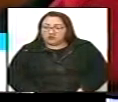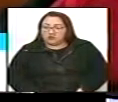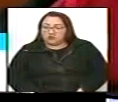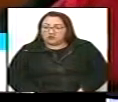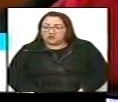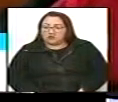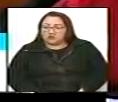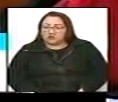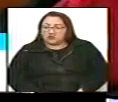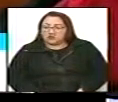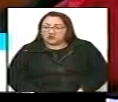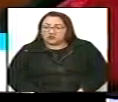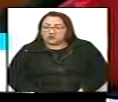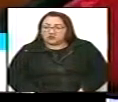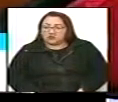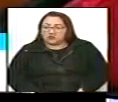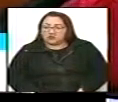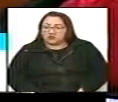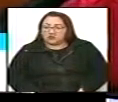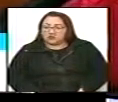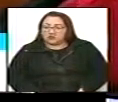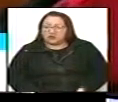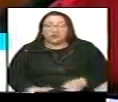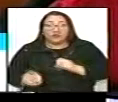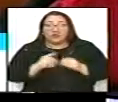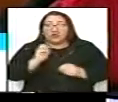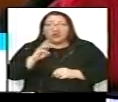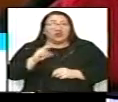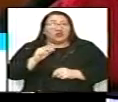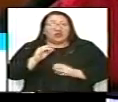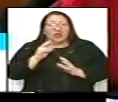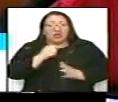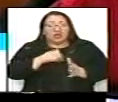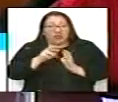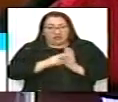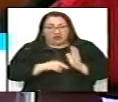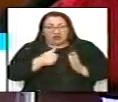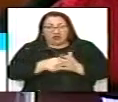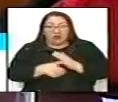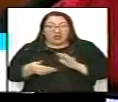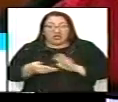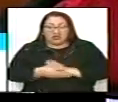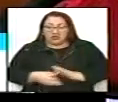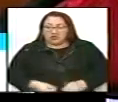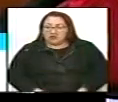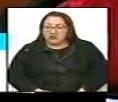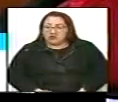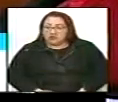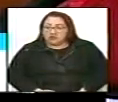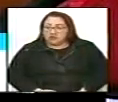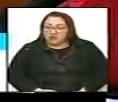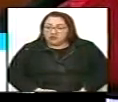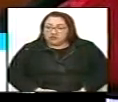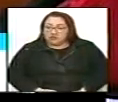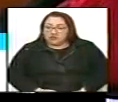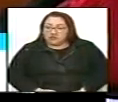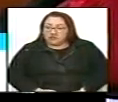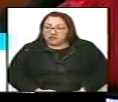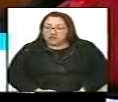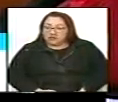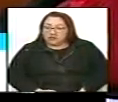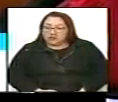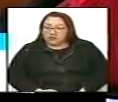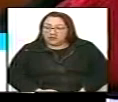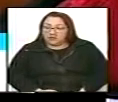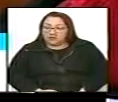que dice el reglamento señala que cuando ya ha habido un archivo, lamentablemente, y se les advirtió en la subcomisión,